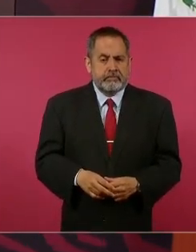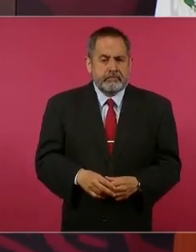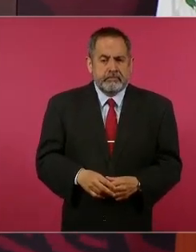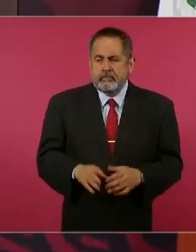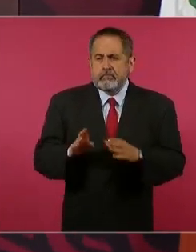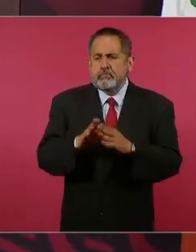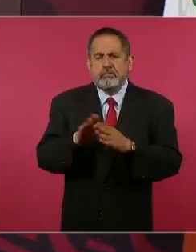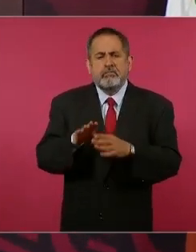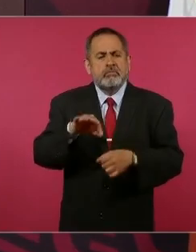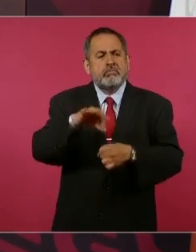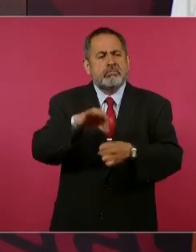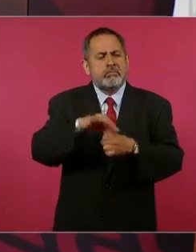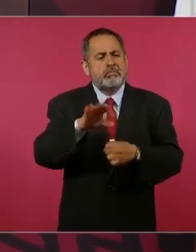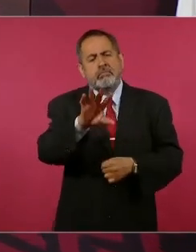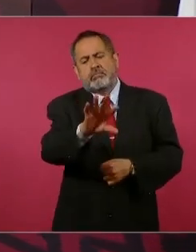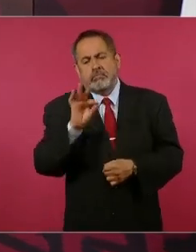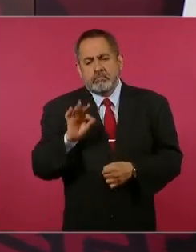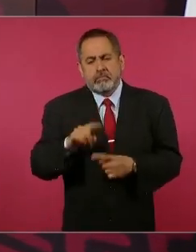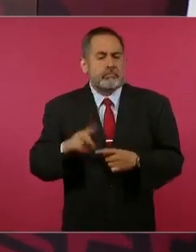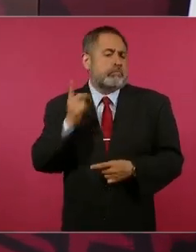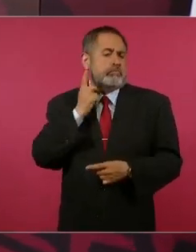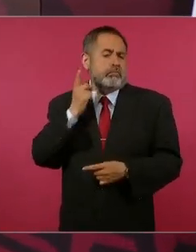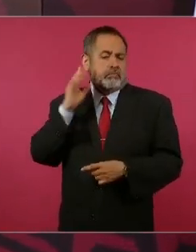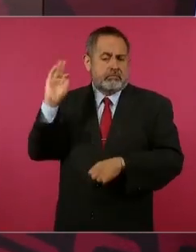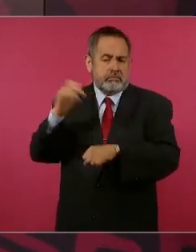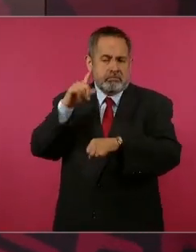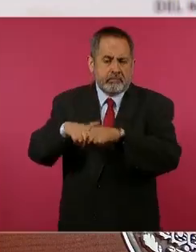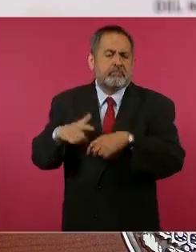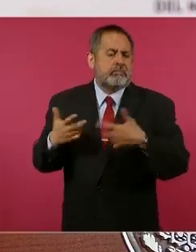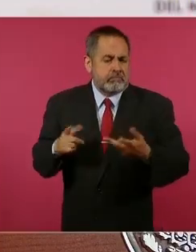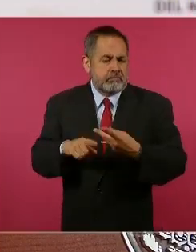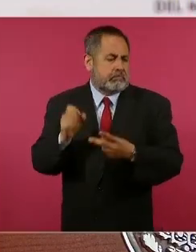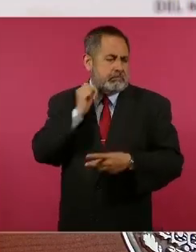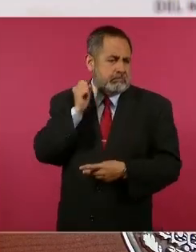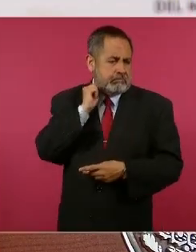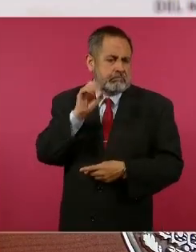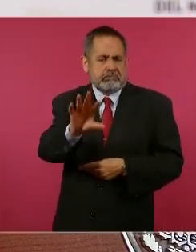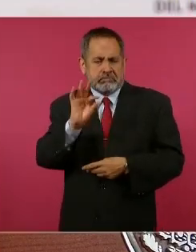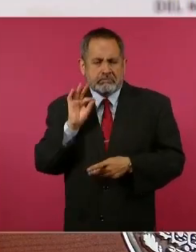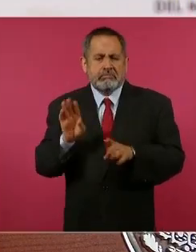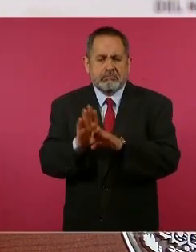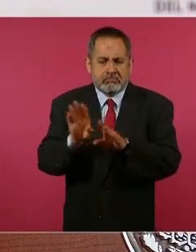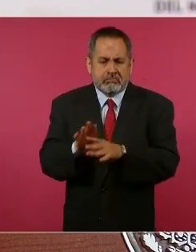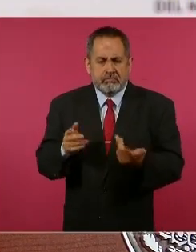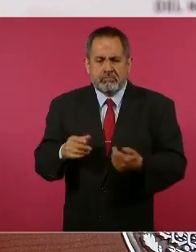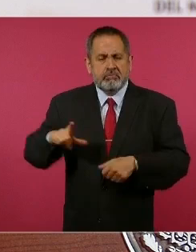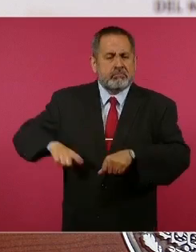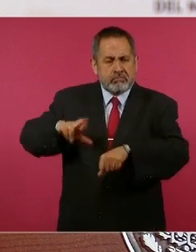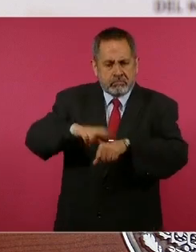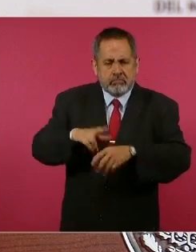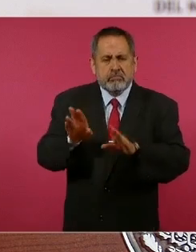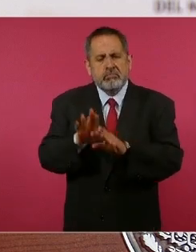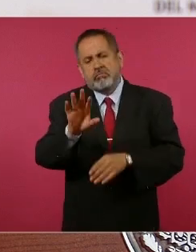¿Cómo se elige a los diputados federales? ¿Cómo se elige a los senadores? ¿Cómo se elige a los